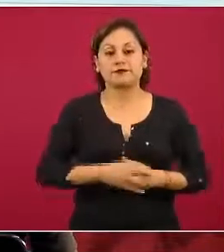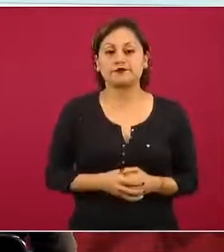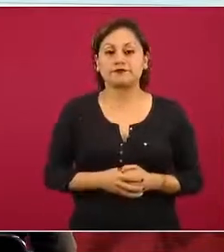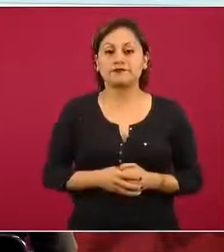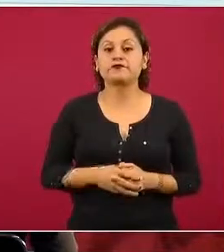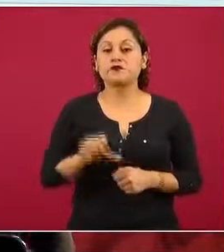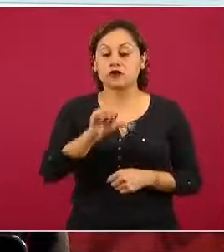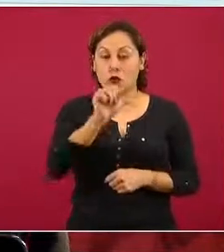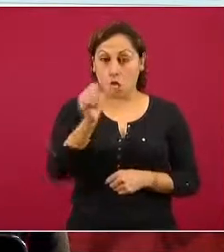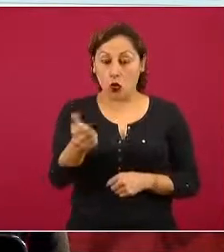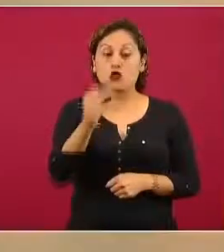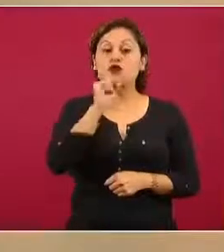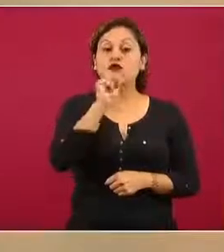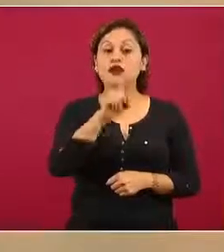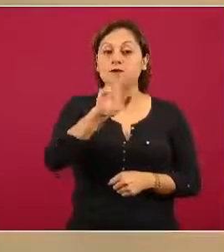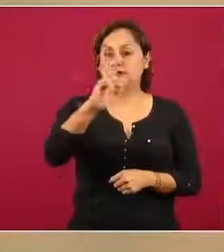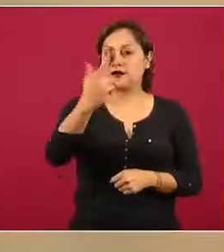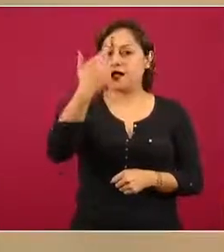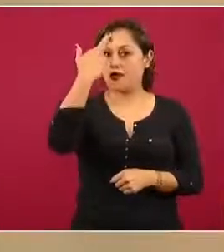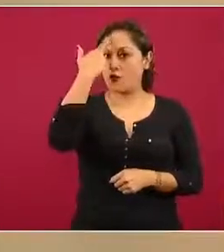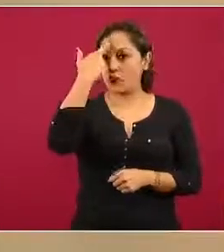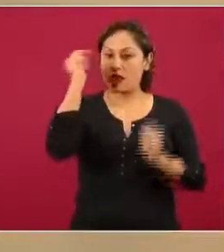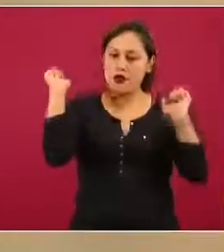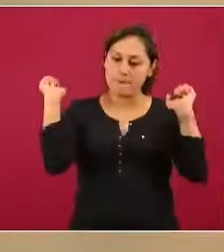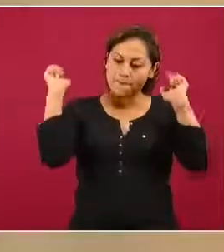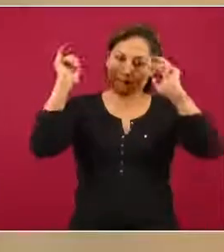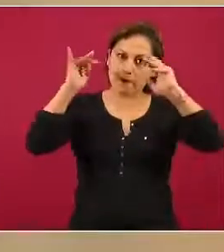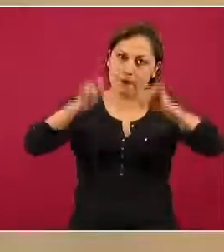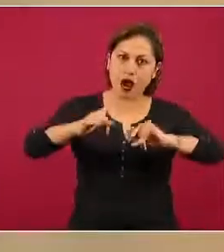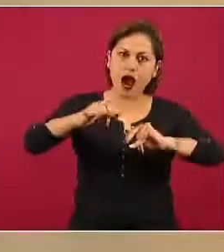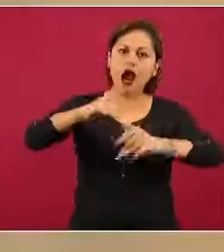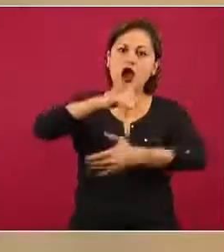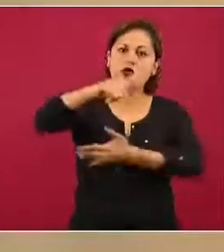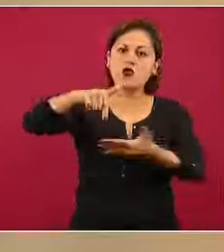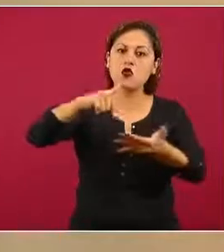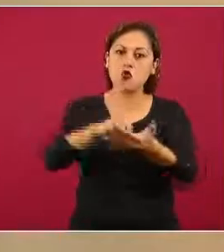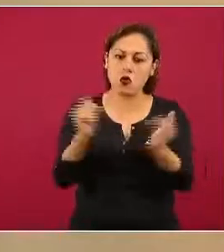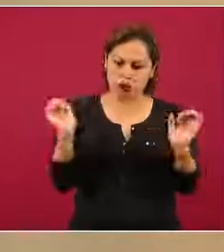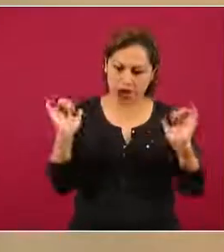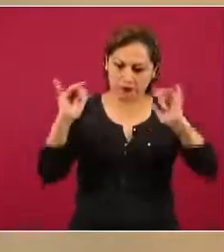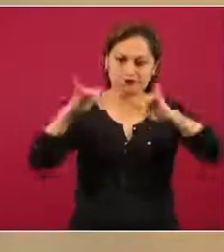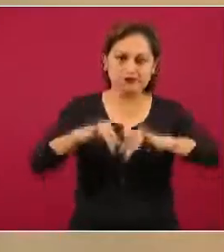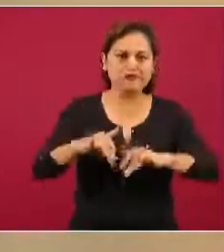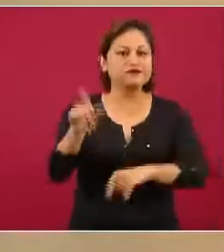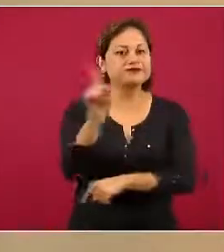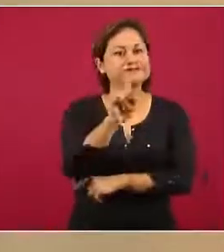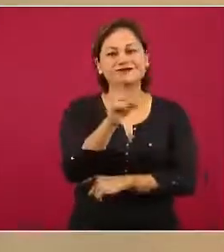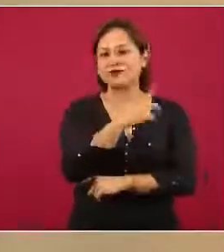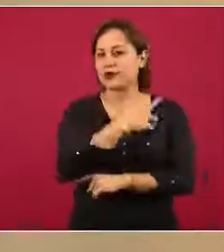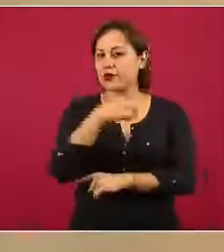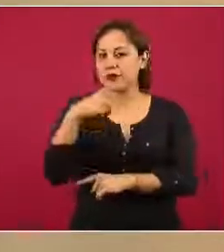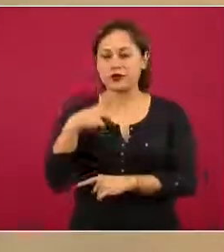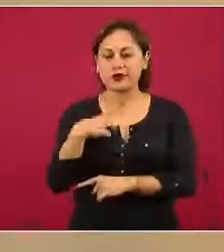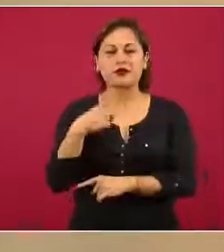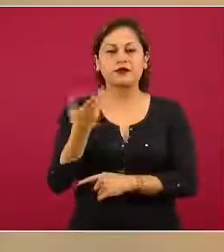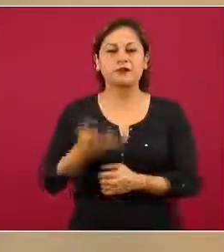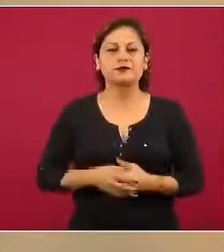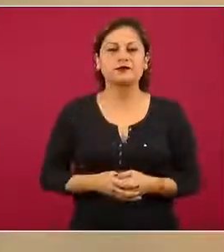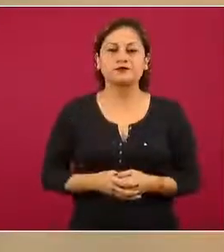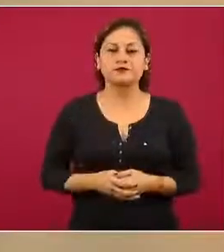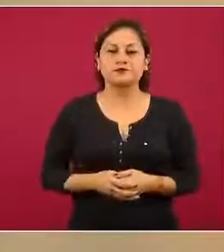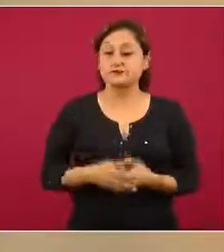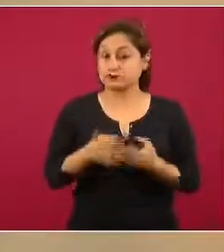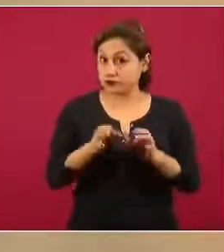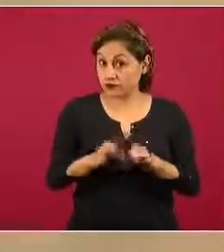los lugares concurridos, ¿no? Esto es también muy particular. Es importante hacerlo, no estar